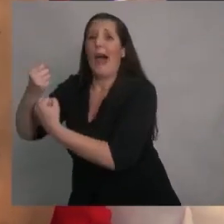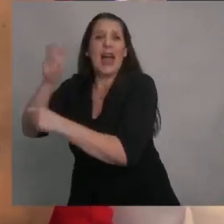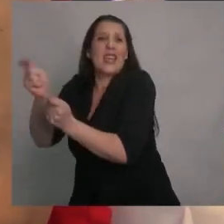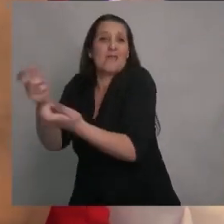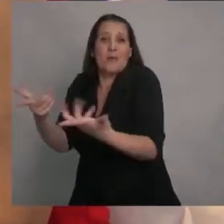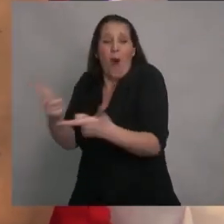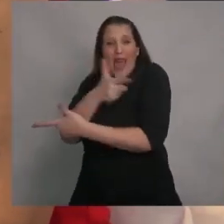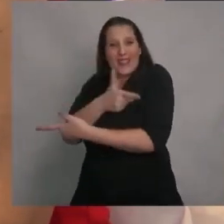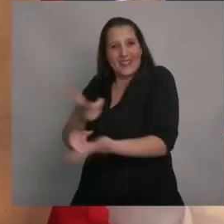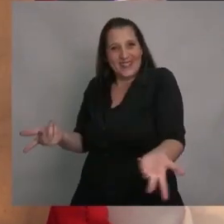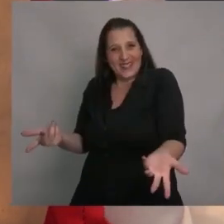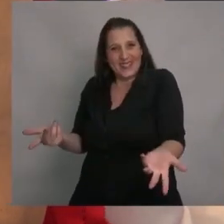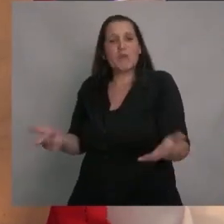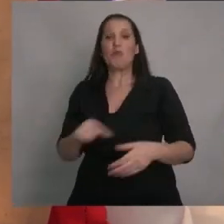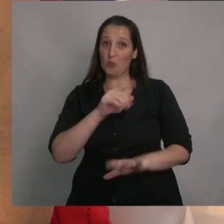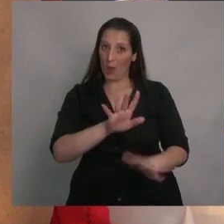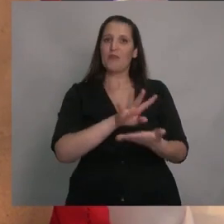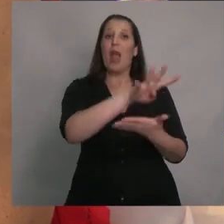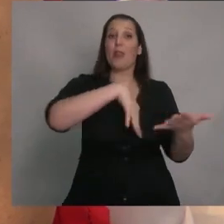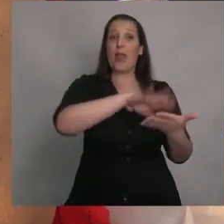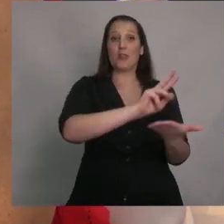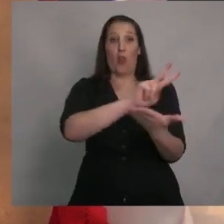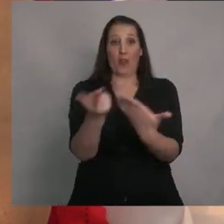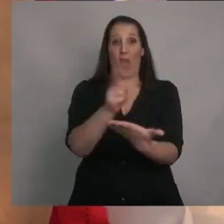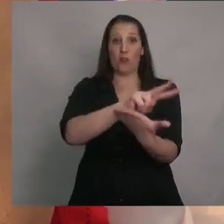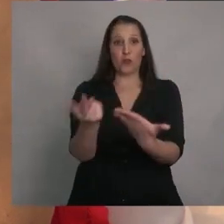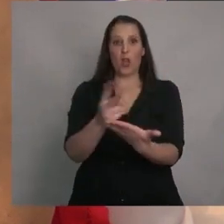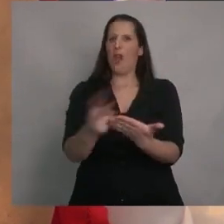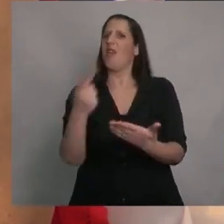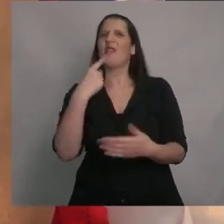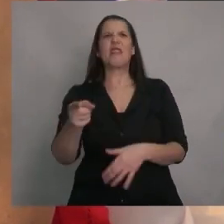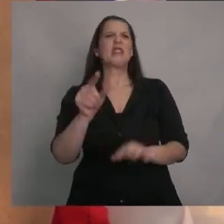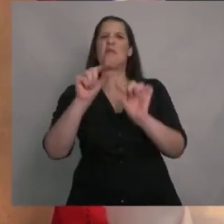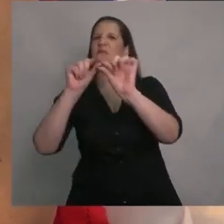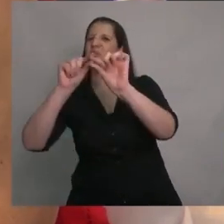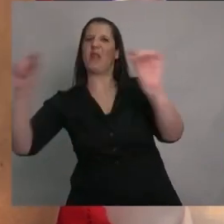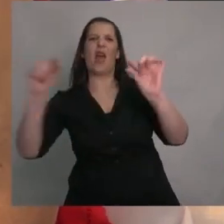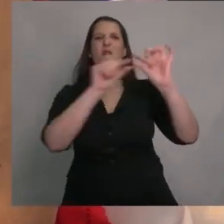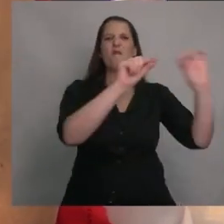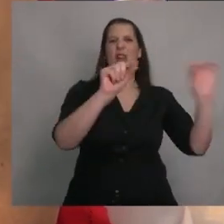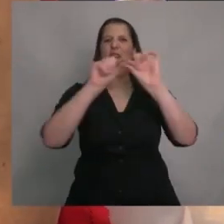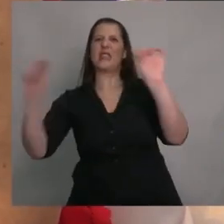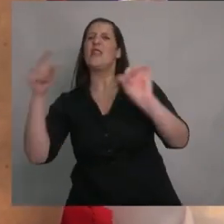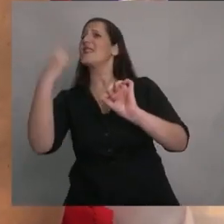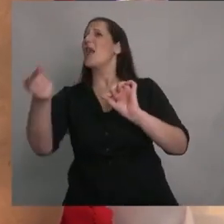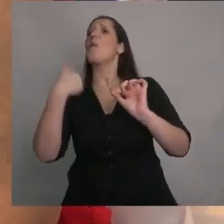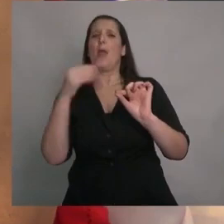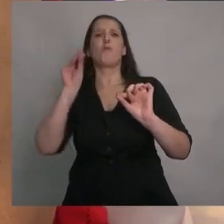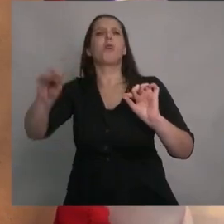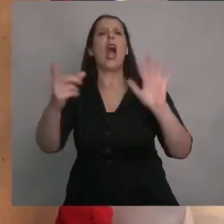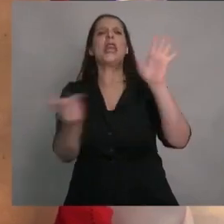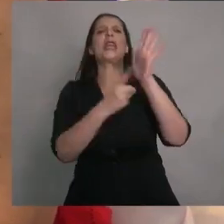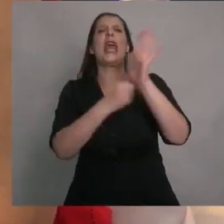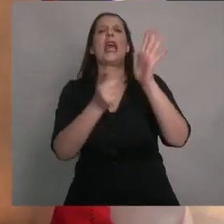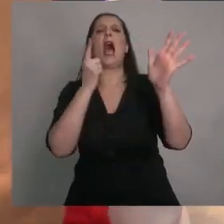y el traductor me dice: no, lo voy a traducir como the rule of masculinity, o sea, la regla de la masculinidad. Dije: